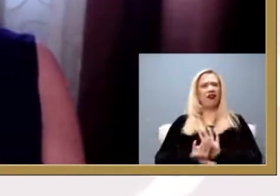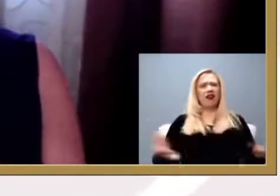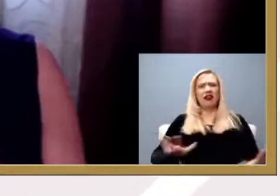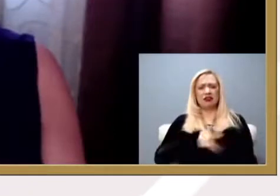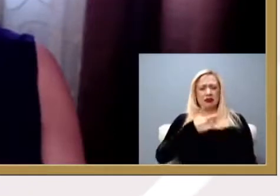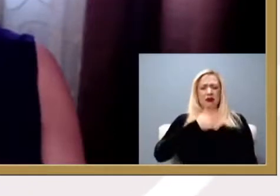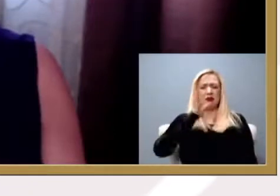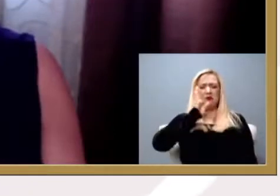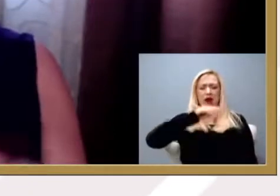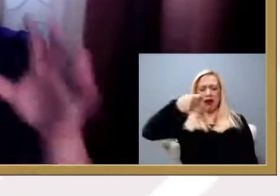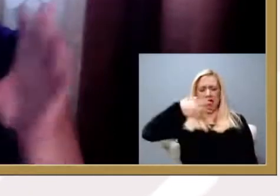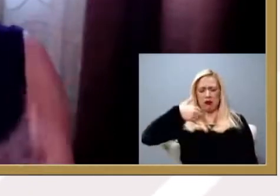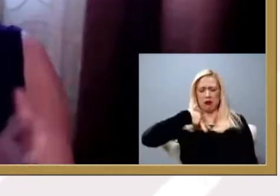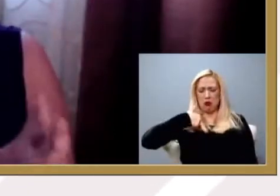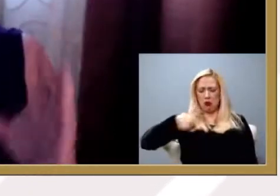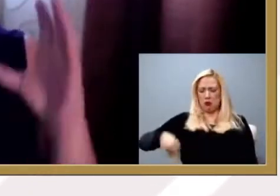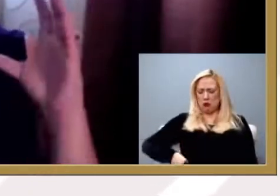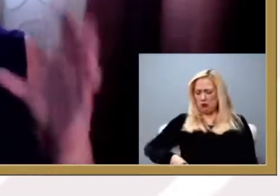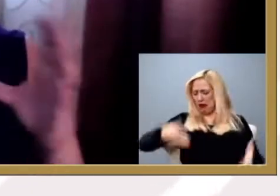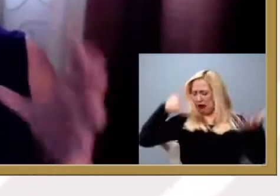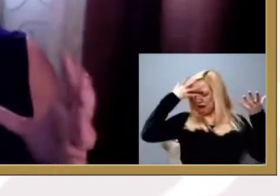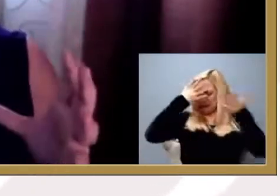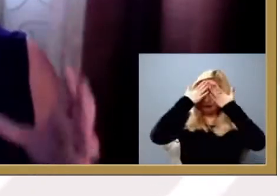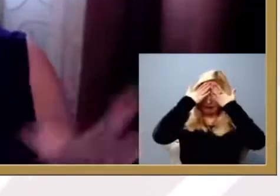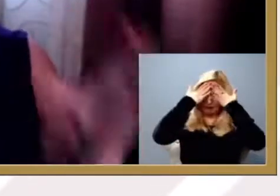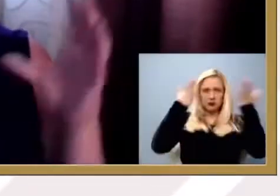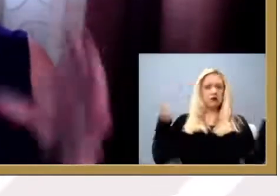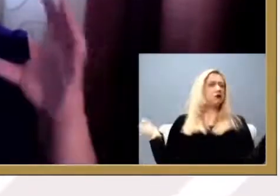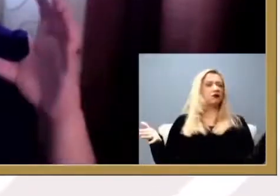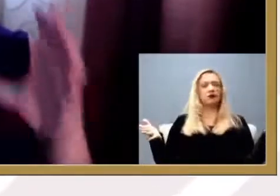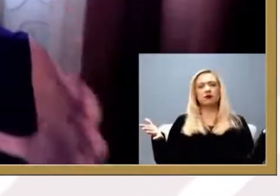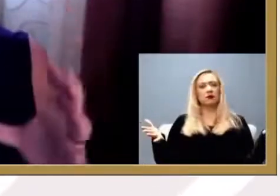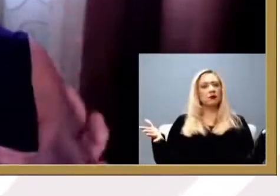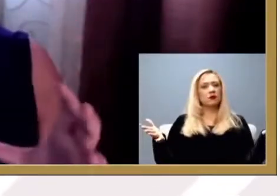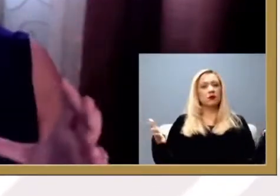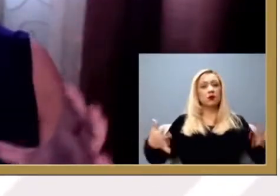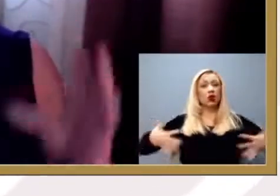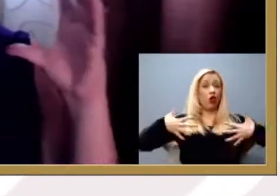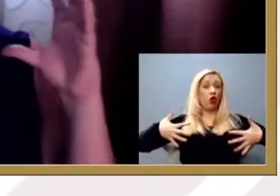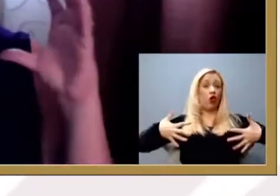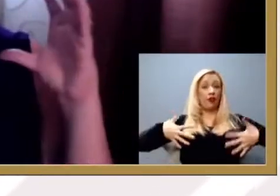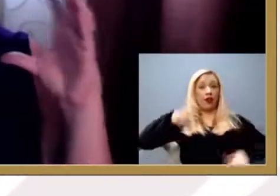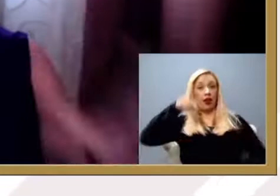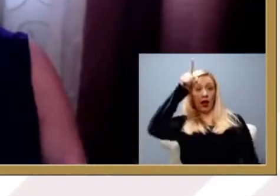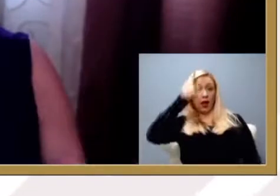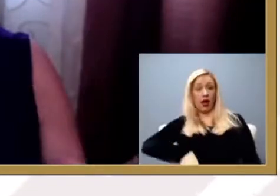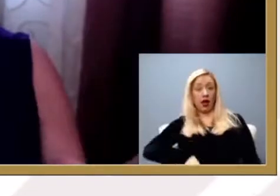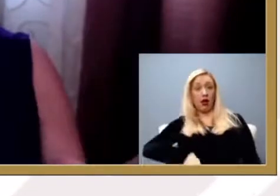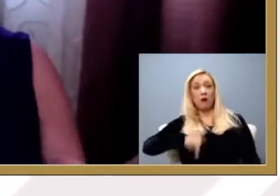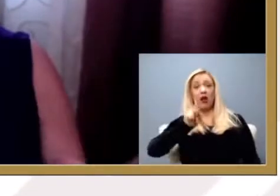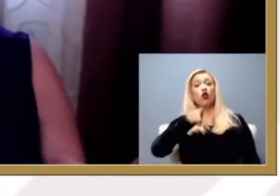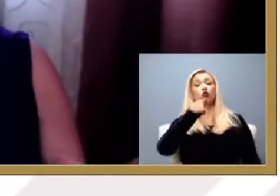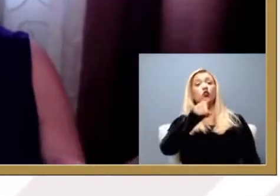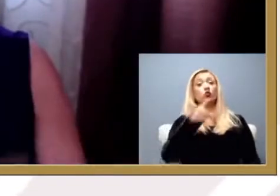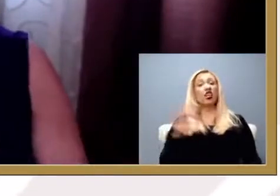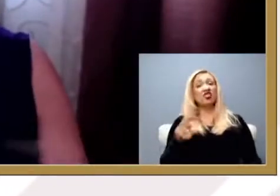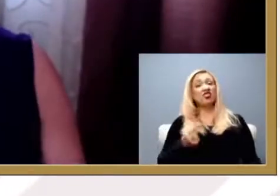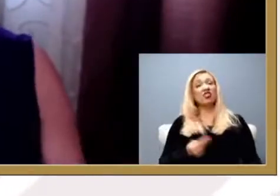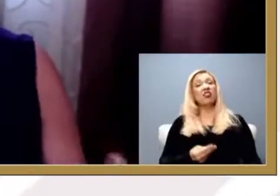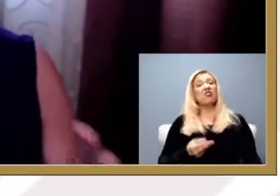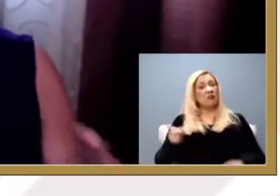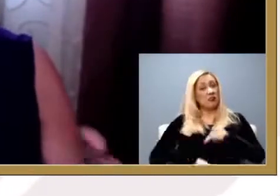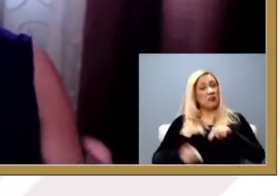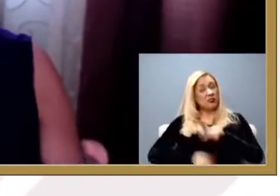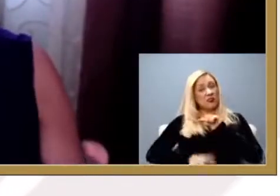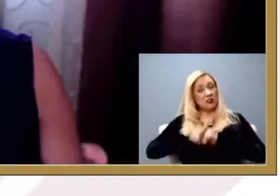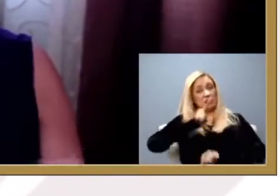culpables de ser quienes somos, porque además esta sobreexigencia, solo eres gorda digna si te sobreexiges al máximo, ¿sí? Solamente así